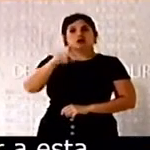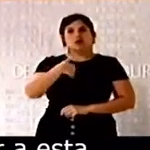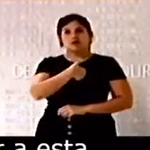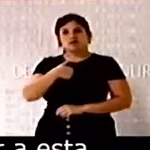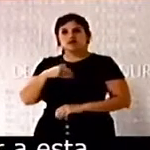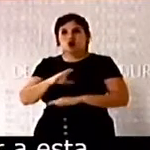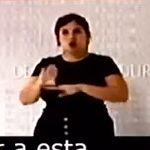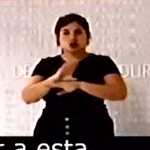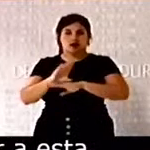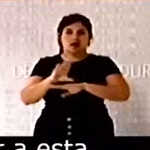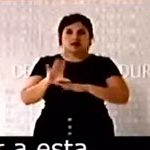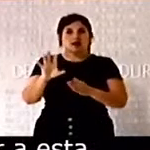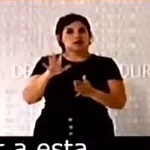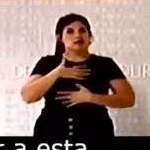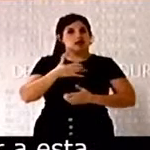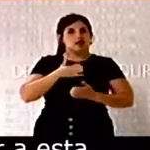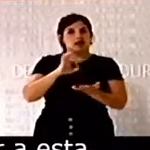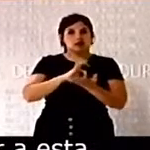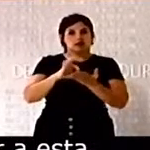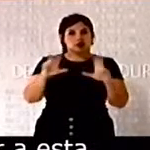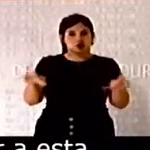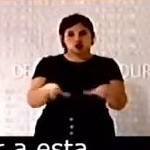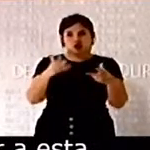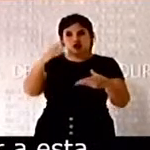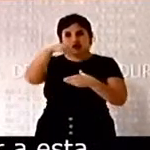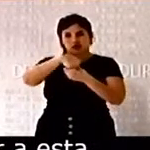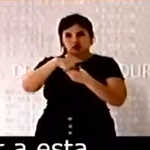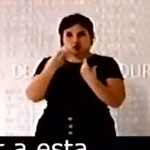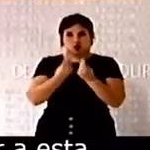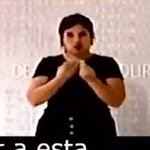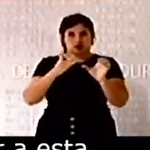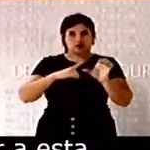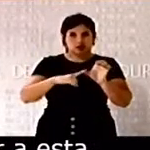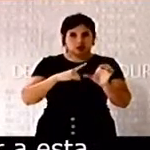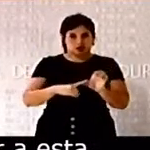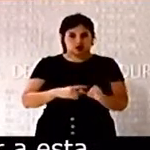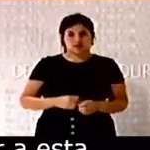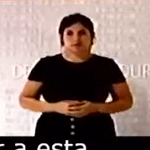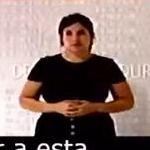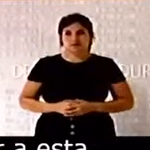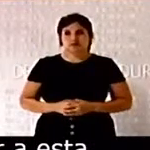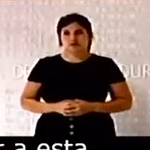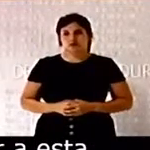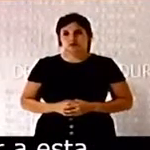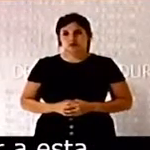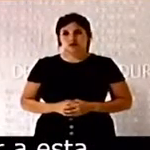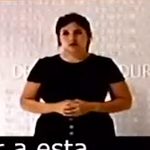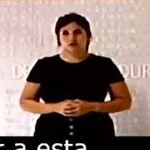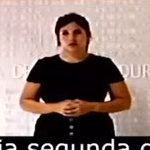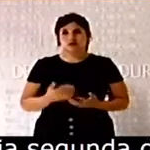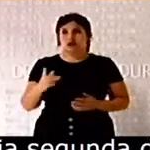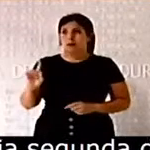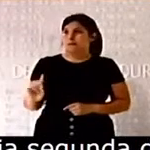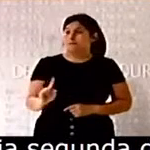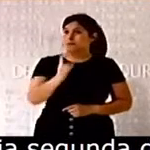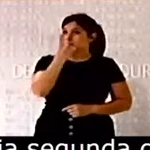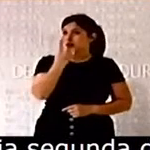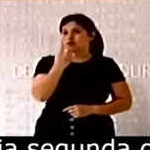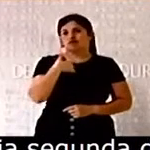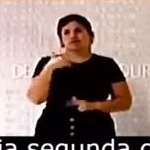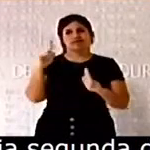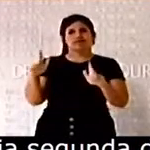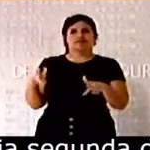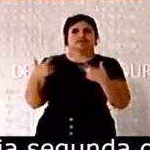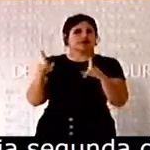Sanidad y Servicios Sociales de la Junta de Extremadura. En primer lugar, me van a permitir,